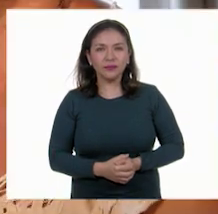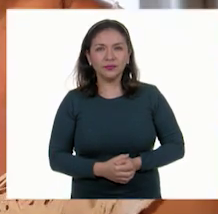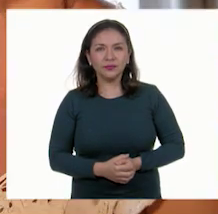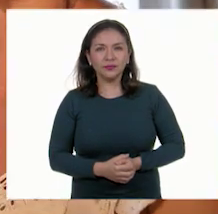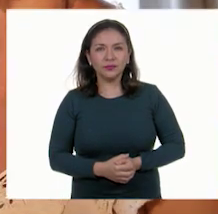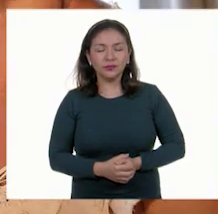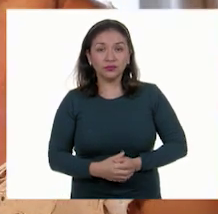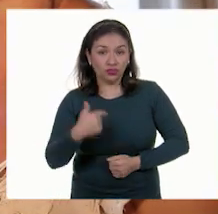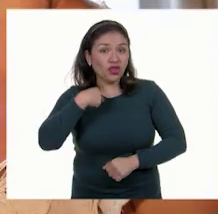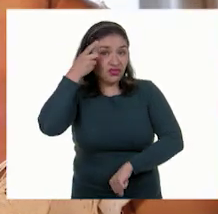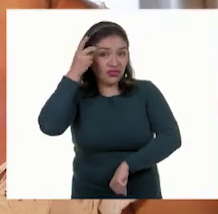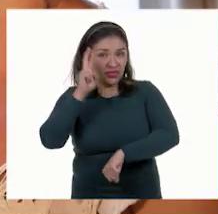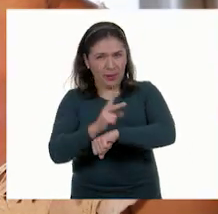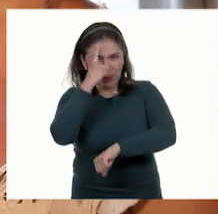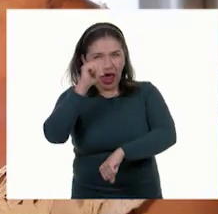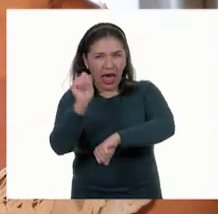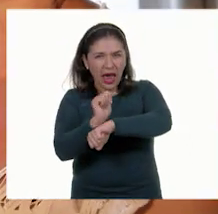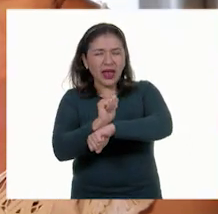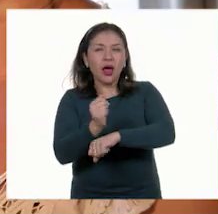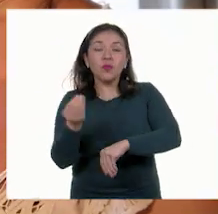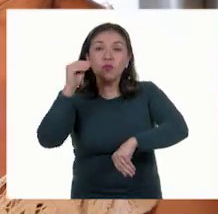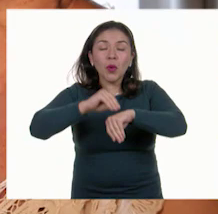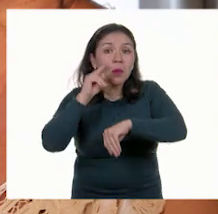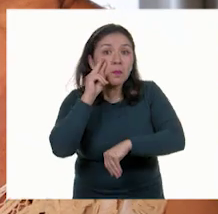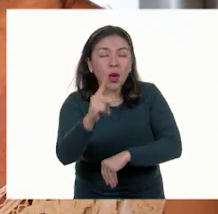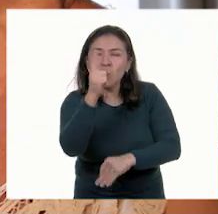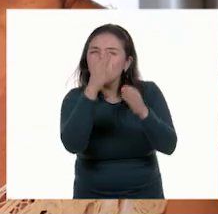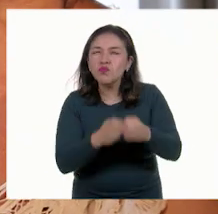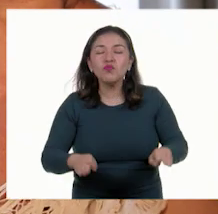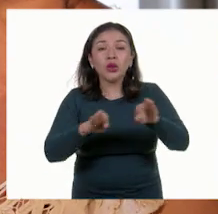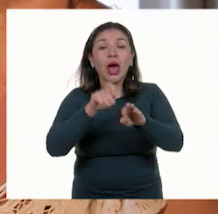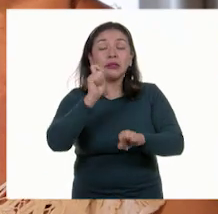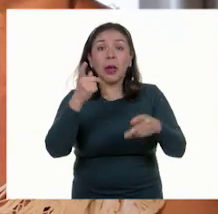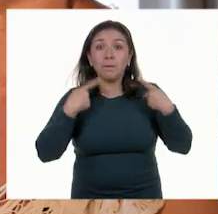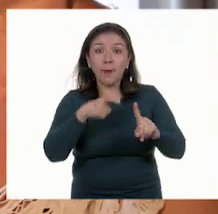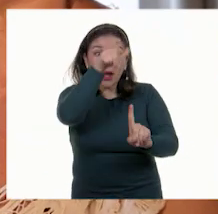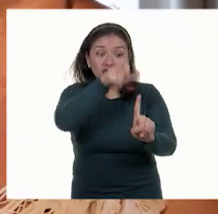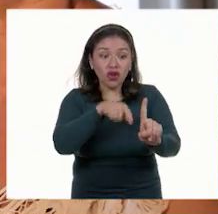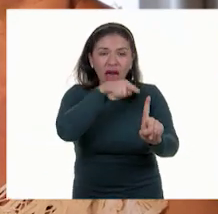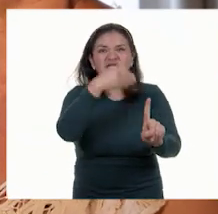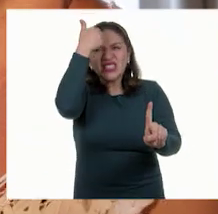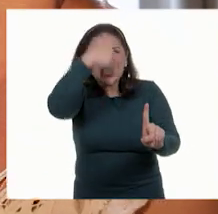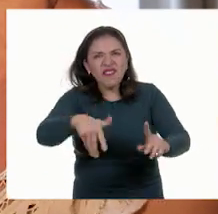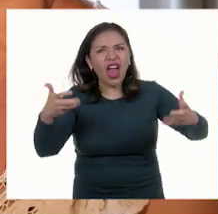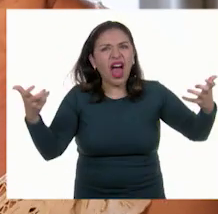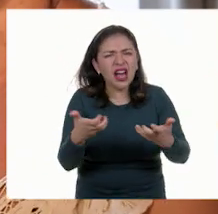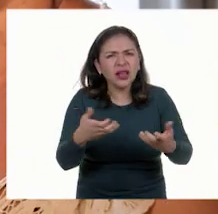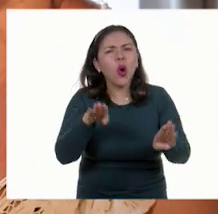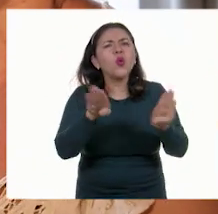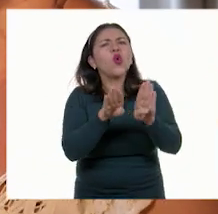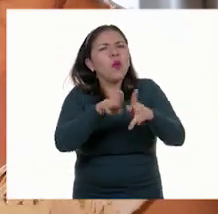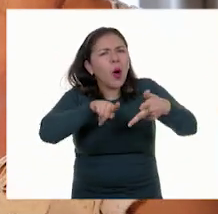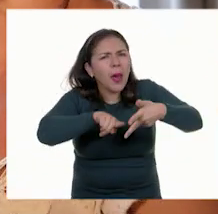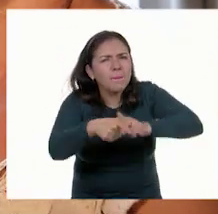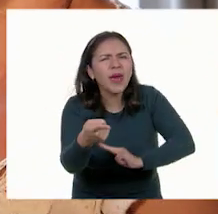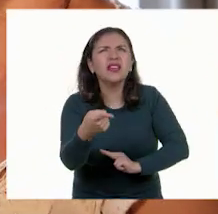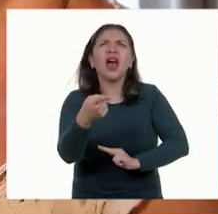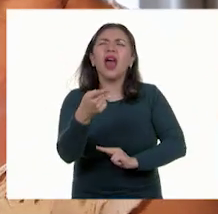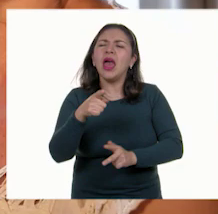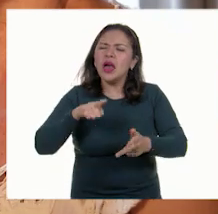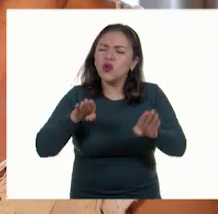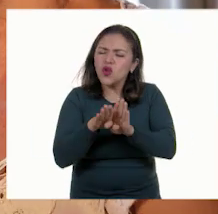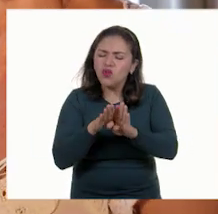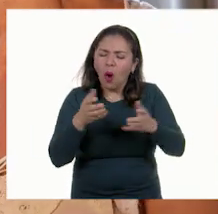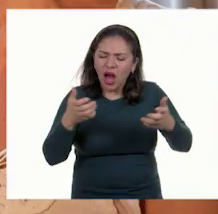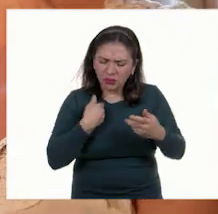Como directora artística, una cosa que es fundamental es que el bailarín sepa lo que está haciendo. de dónde lo está haciendo y por qué lo está